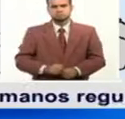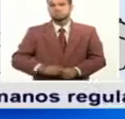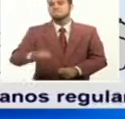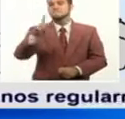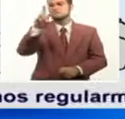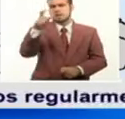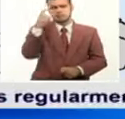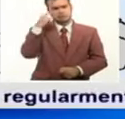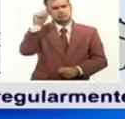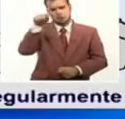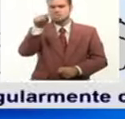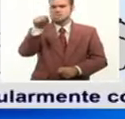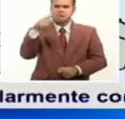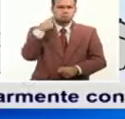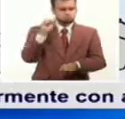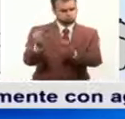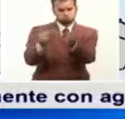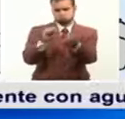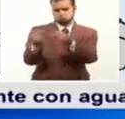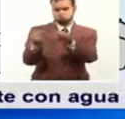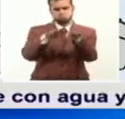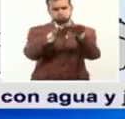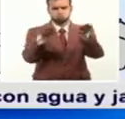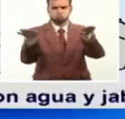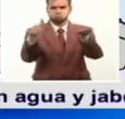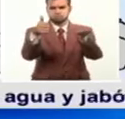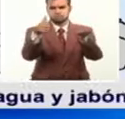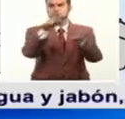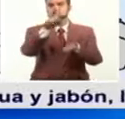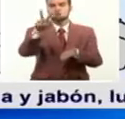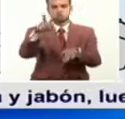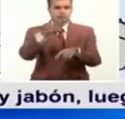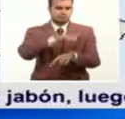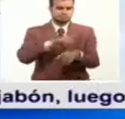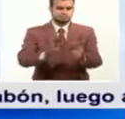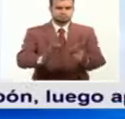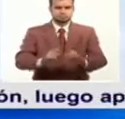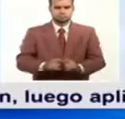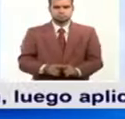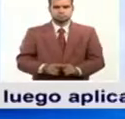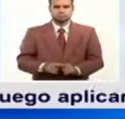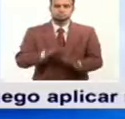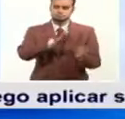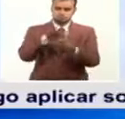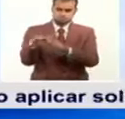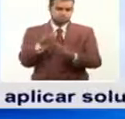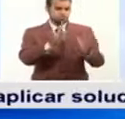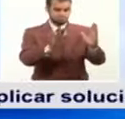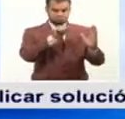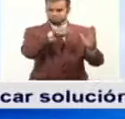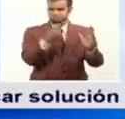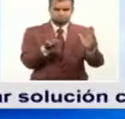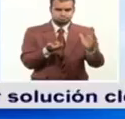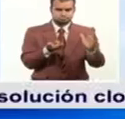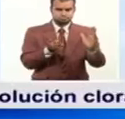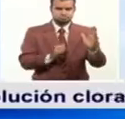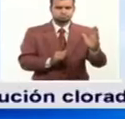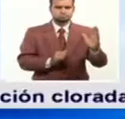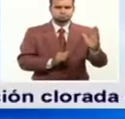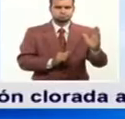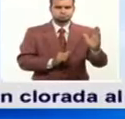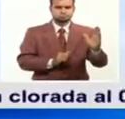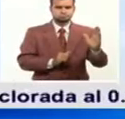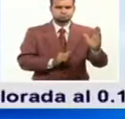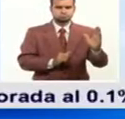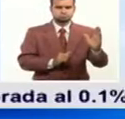evidente control, 12 casos en el día de ayer. En el oriente se mantiene también un